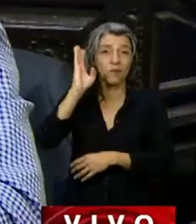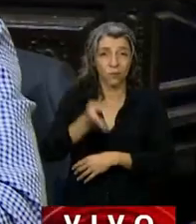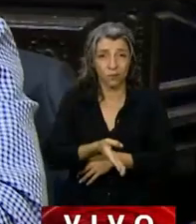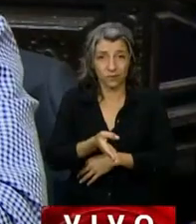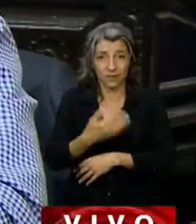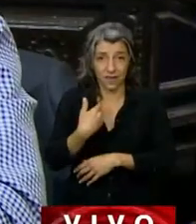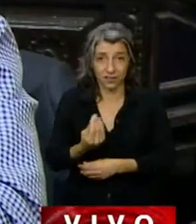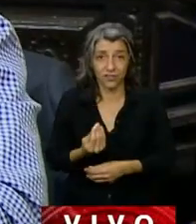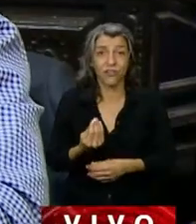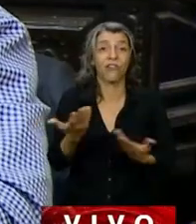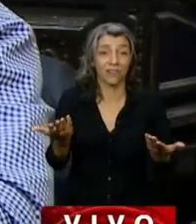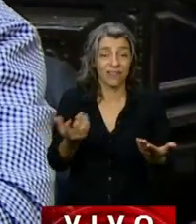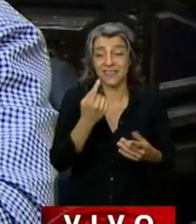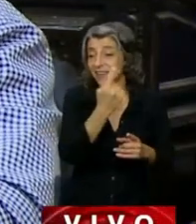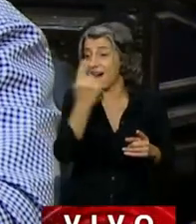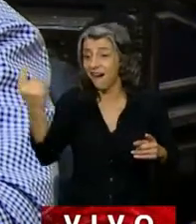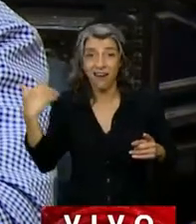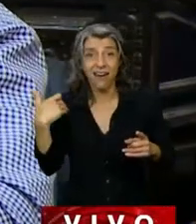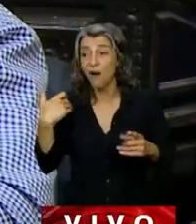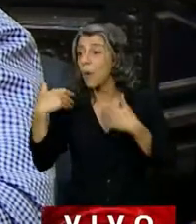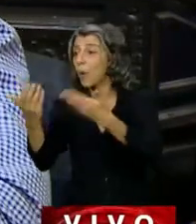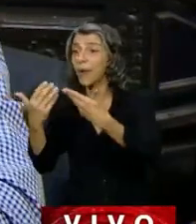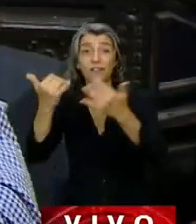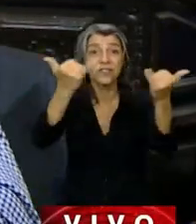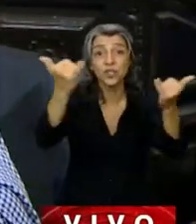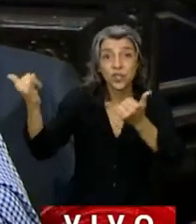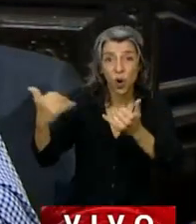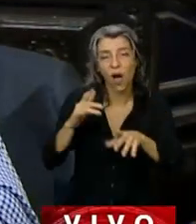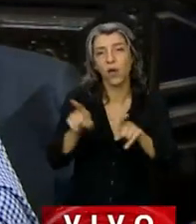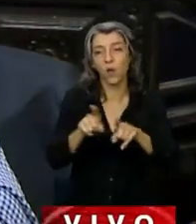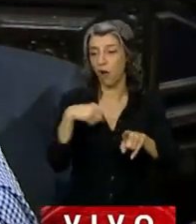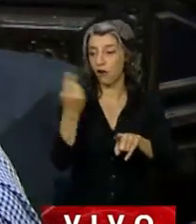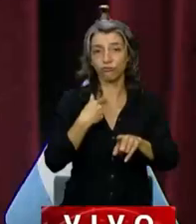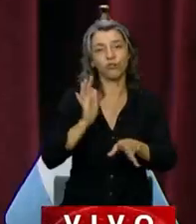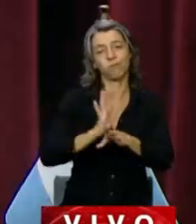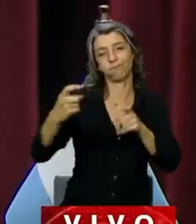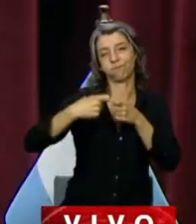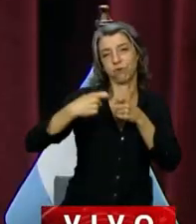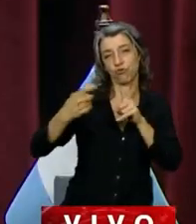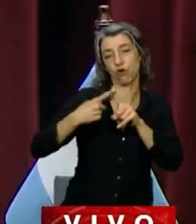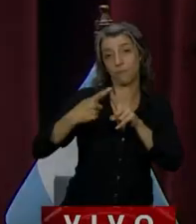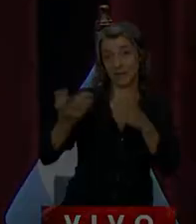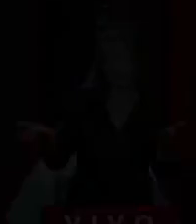un privilegio como esta Cámara es cómplice. Muchas gracias, señor Presidente. Gracias, diputado Jacobiti.